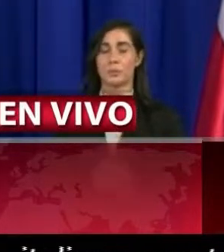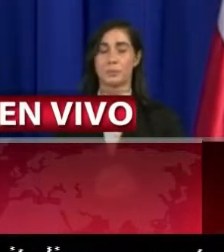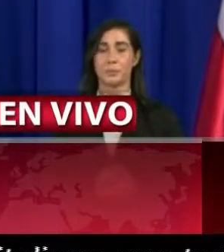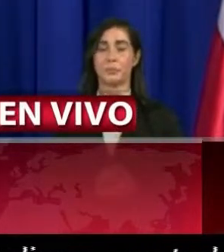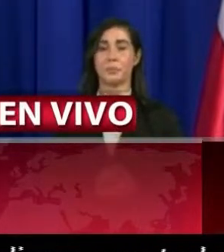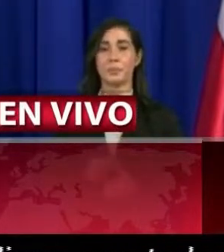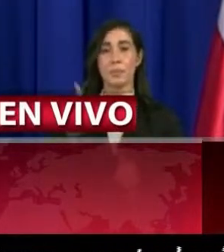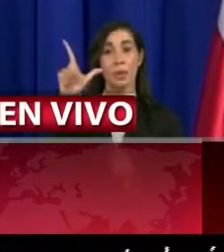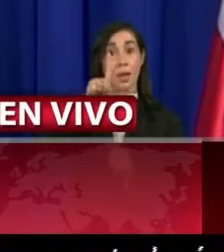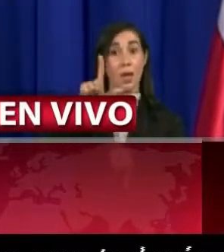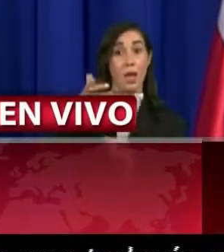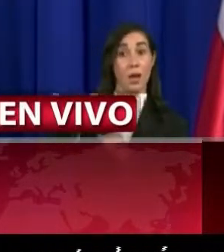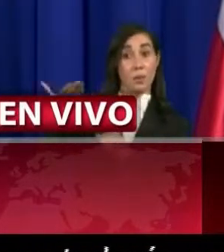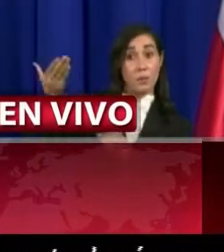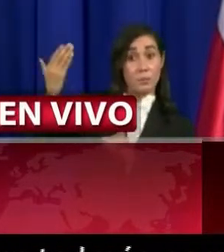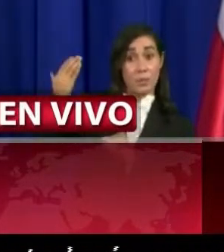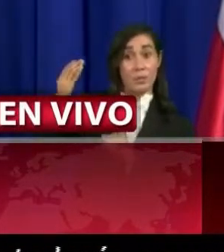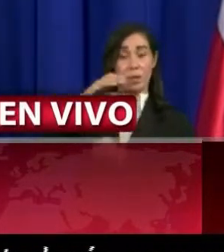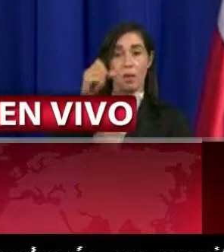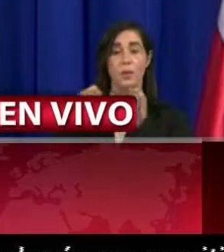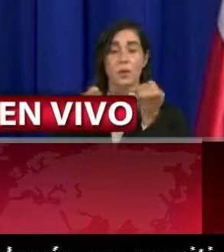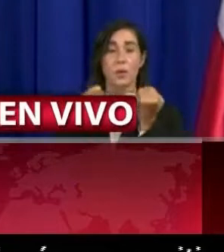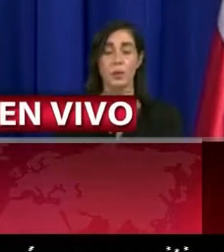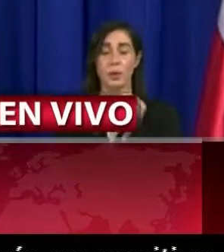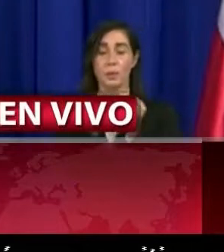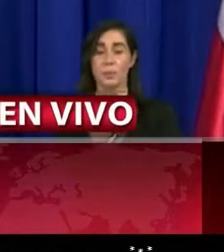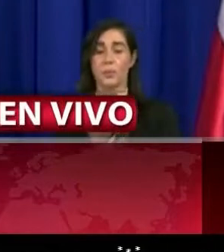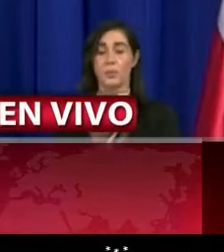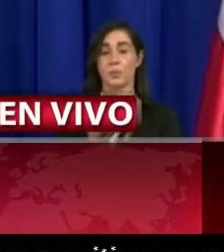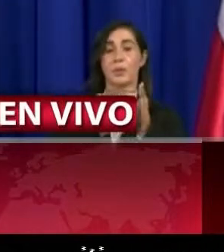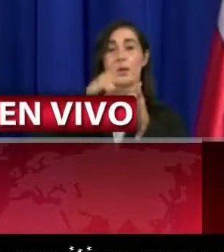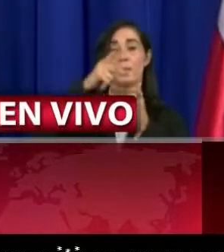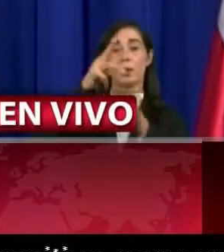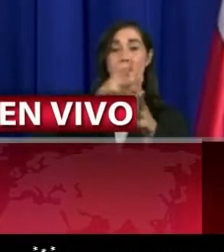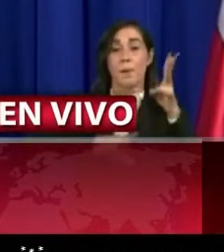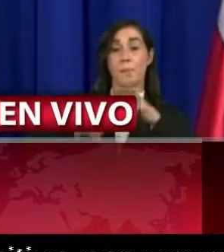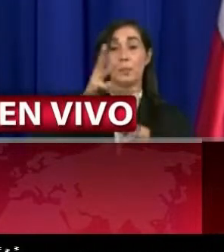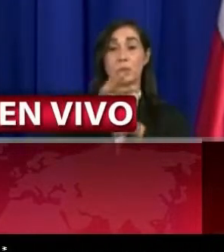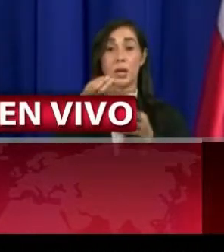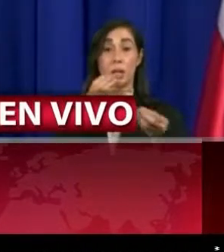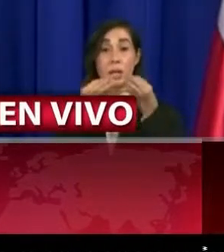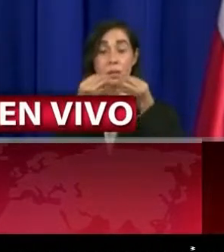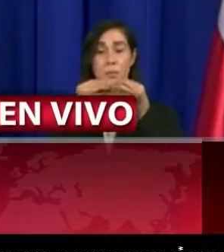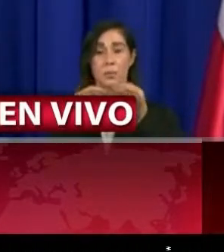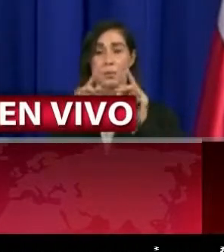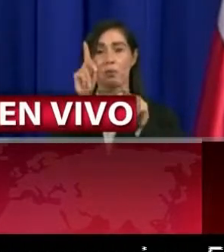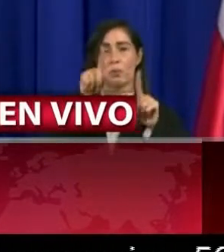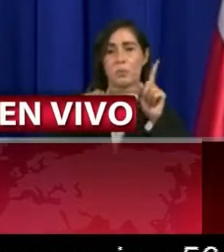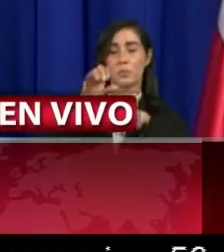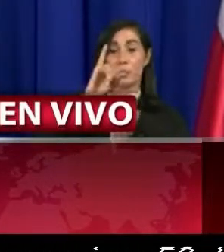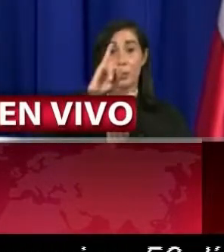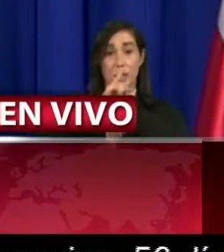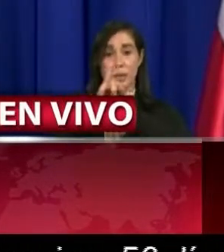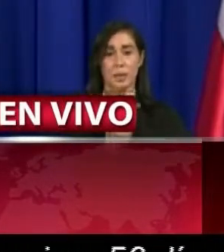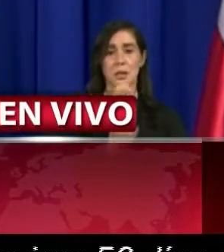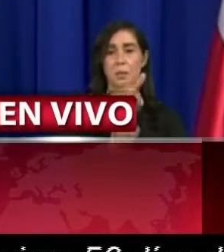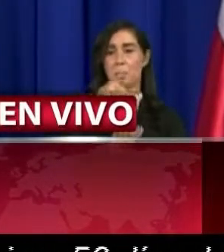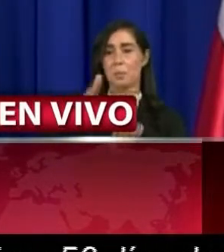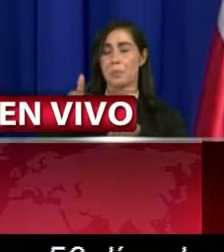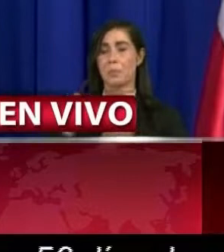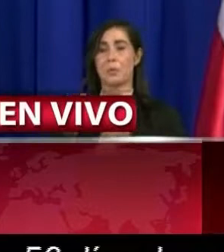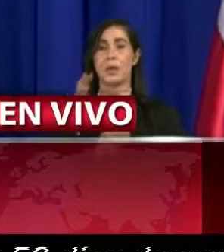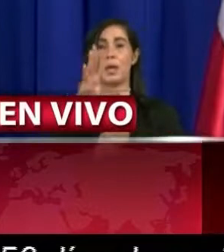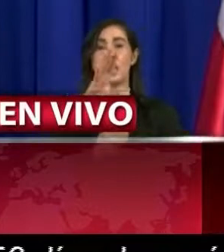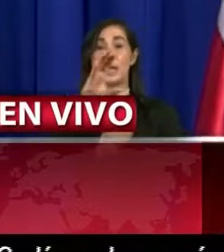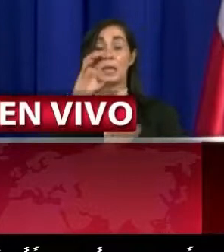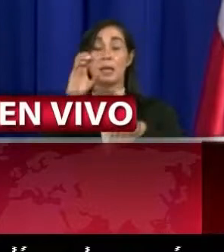pasado, con el apoyo del Programa Mundial de Alimentos, PMA, entregamos a las iglesias aproximadamente